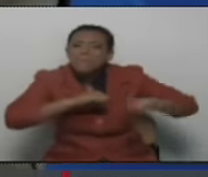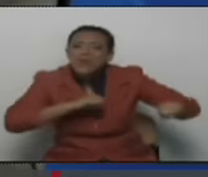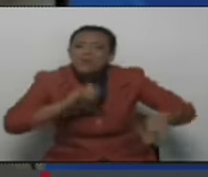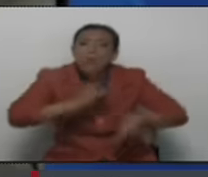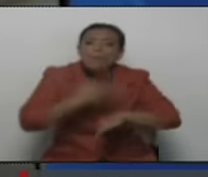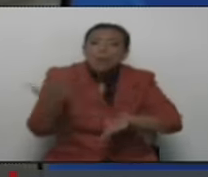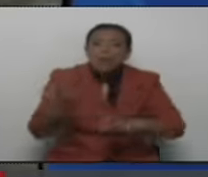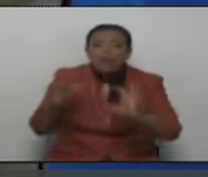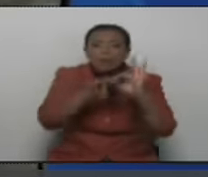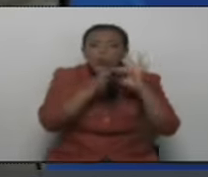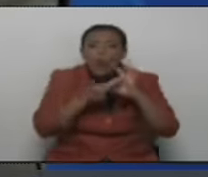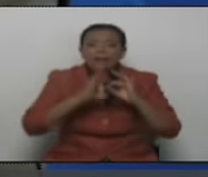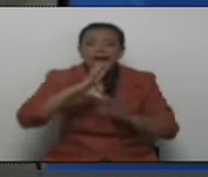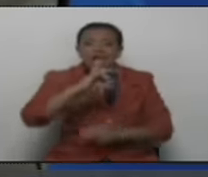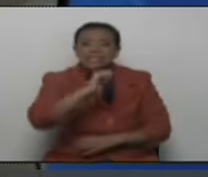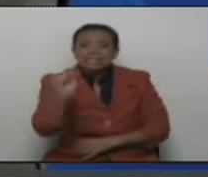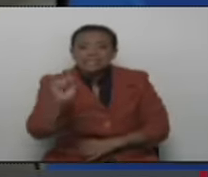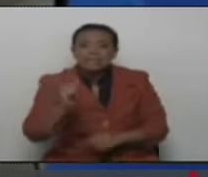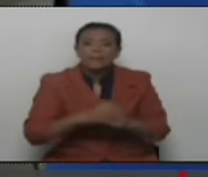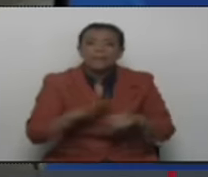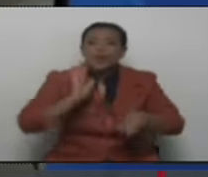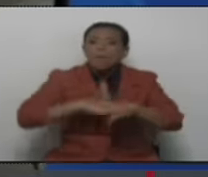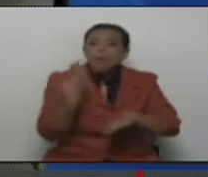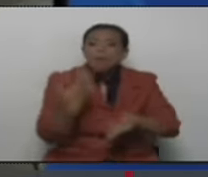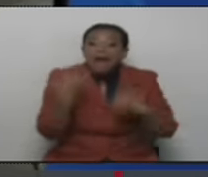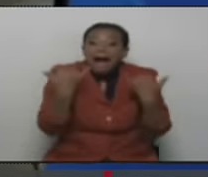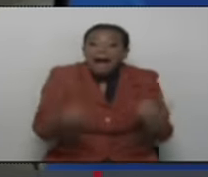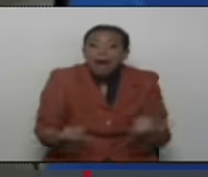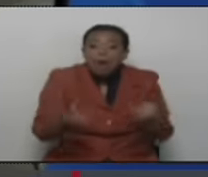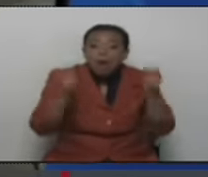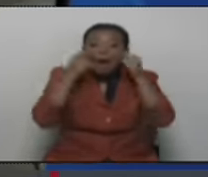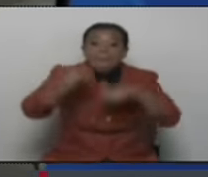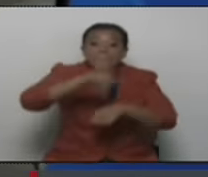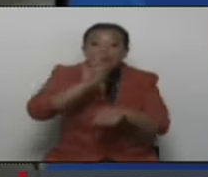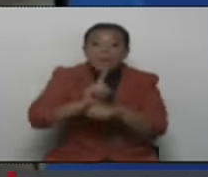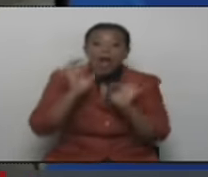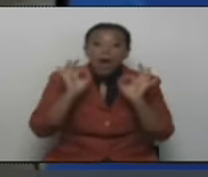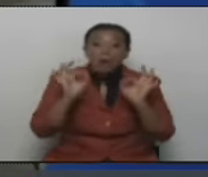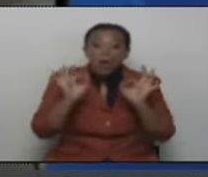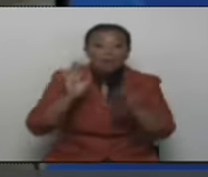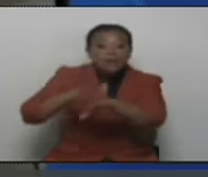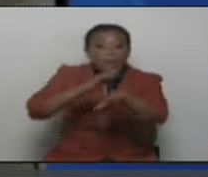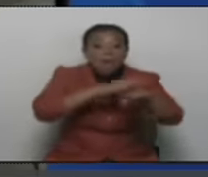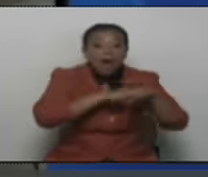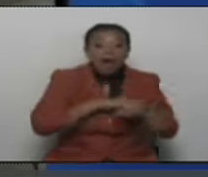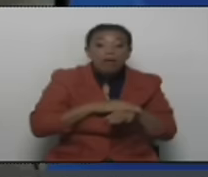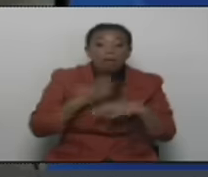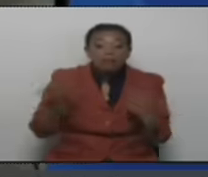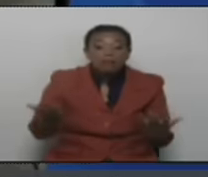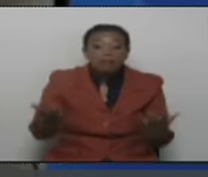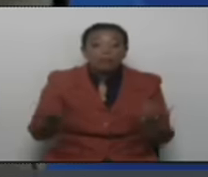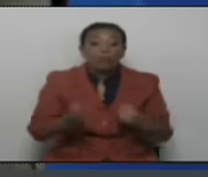se vincula a la CIA? ¿Y por qué aparece por primera vez el llamado